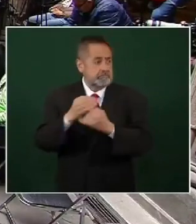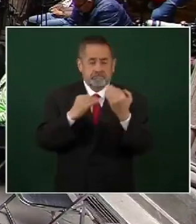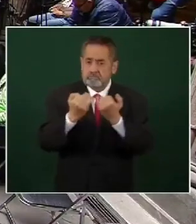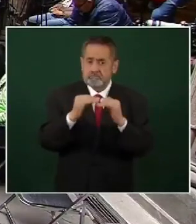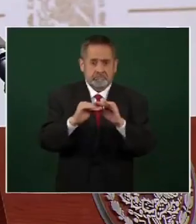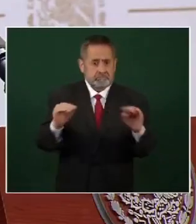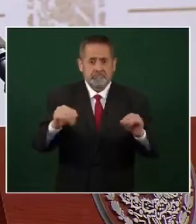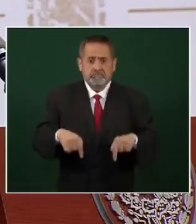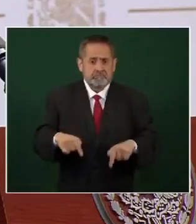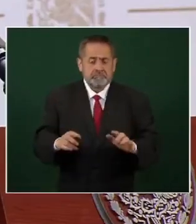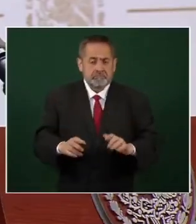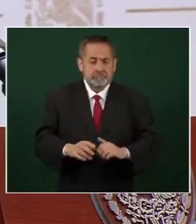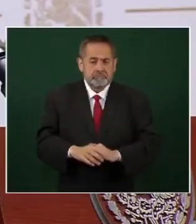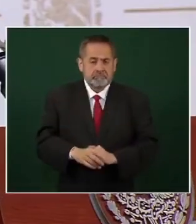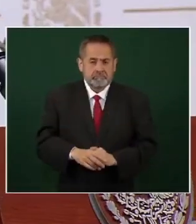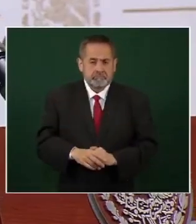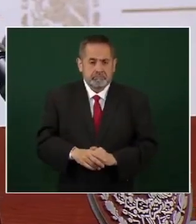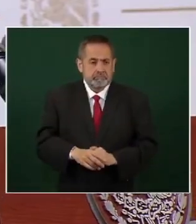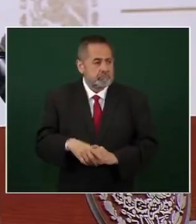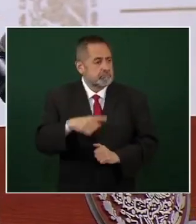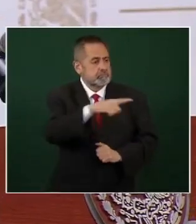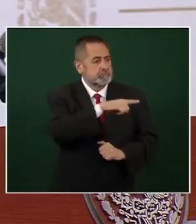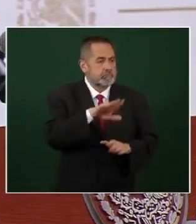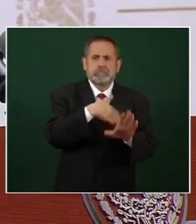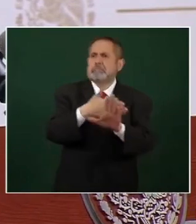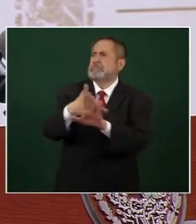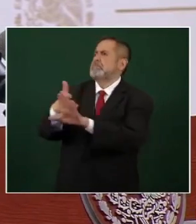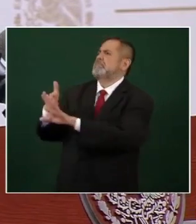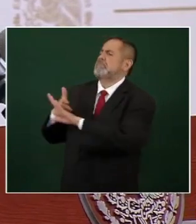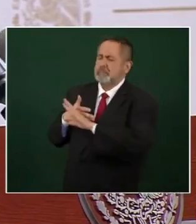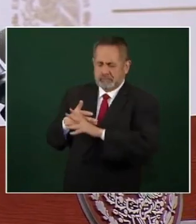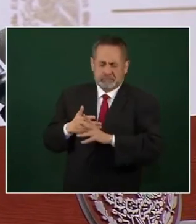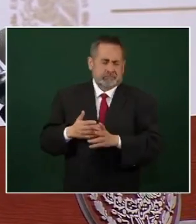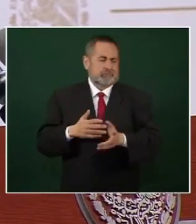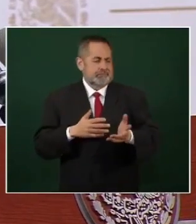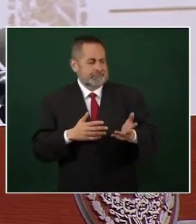Aquí es contra todo.